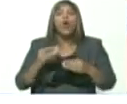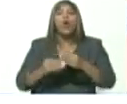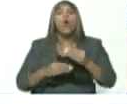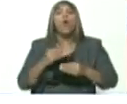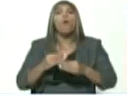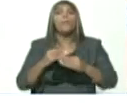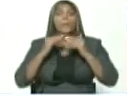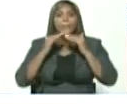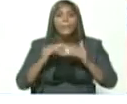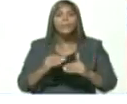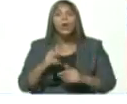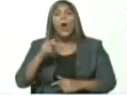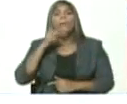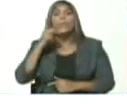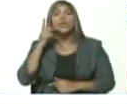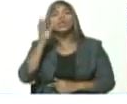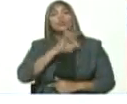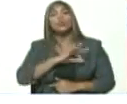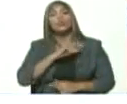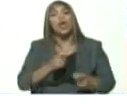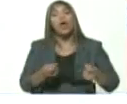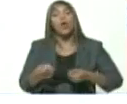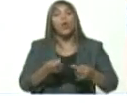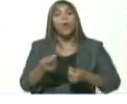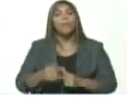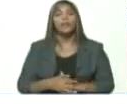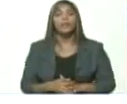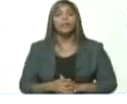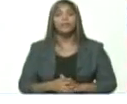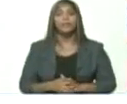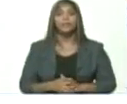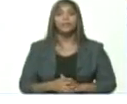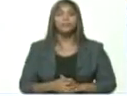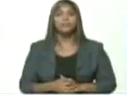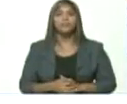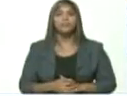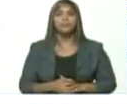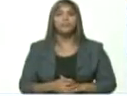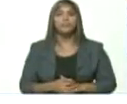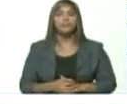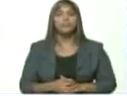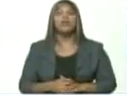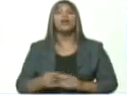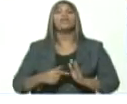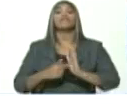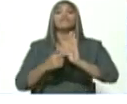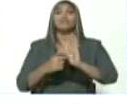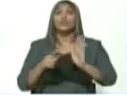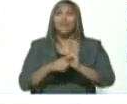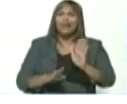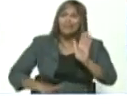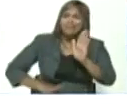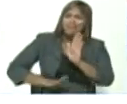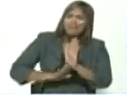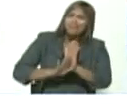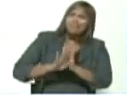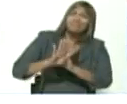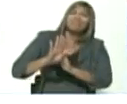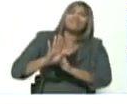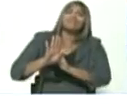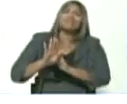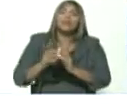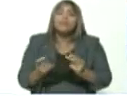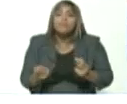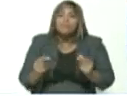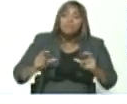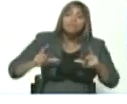estabilidad política, social, económica. Es abrirle espacios a la prosperidad, al bienestar